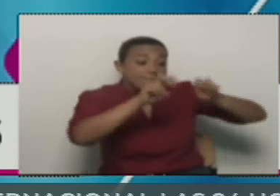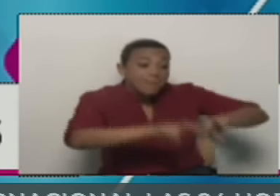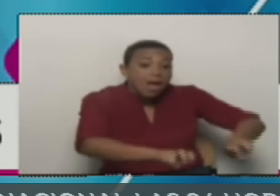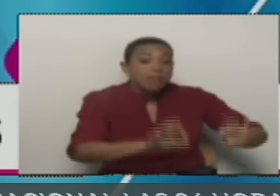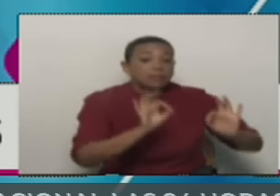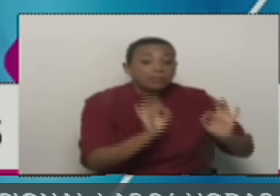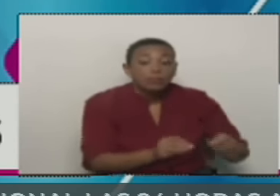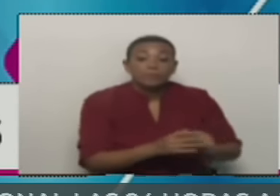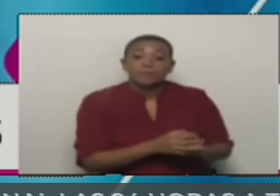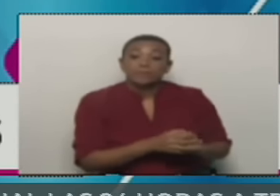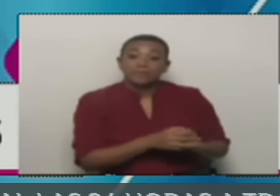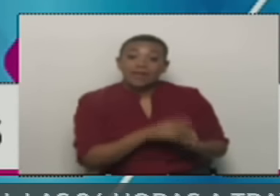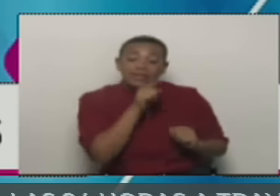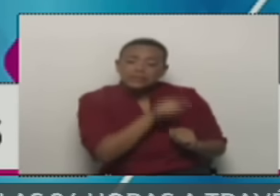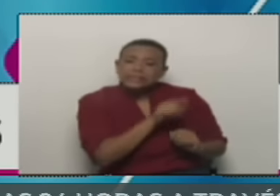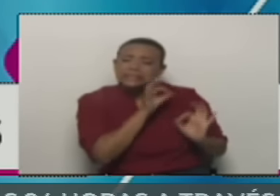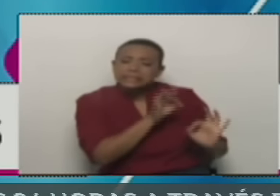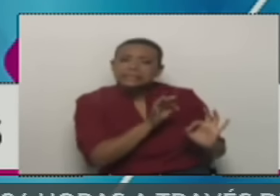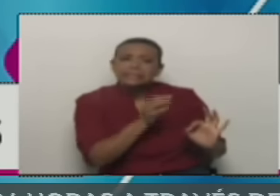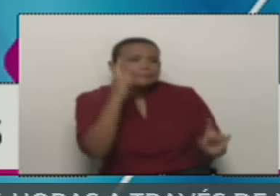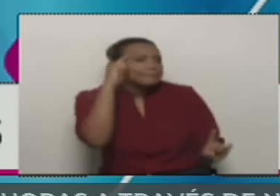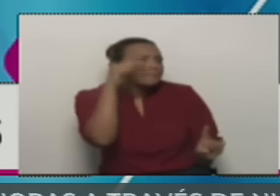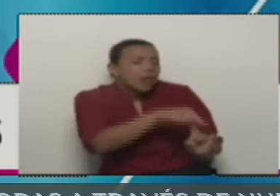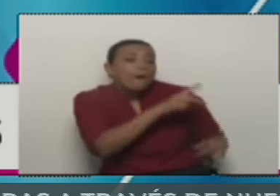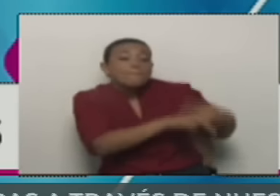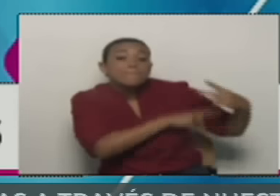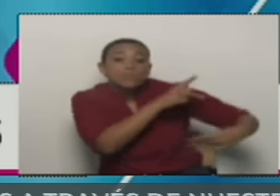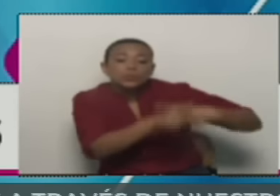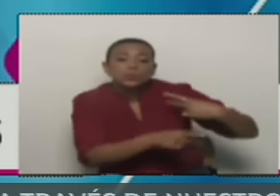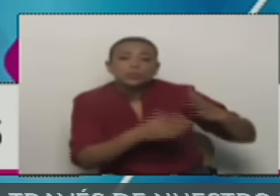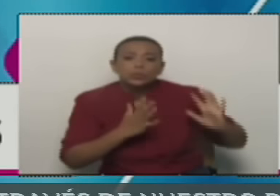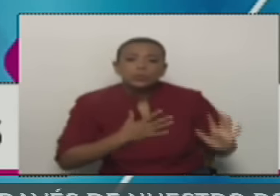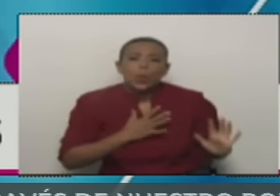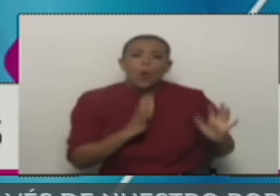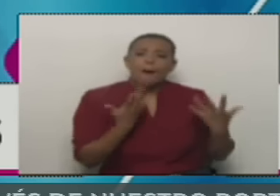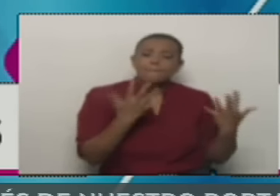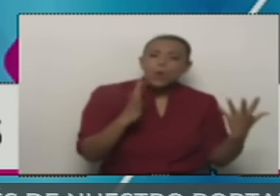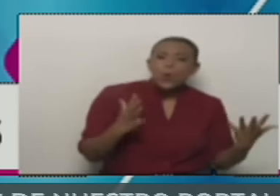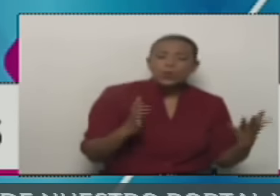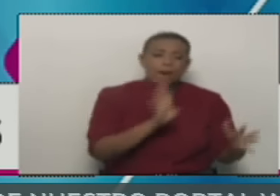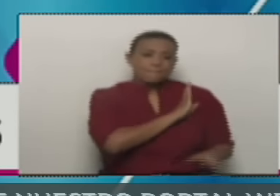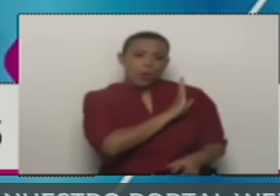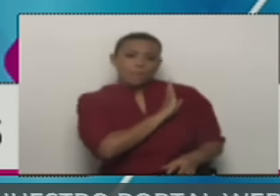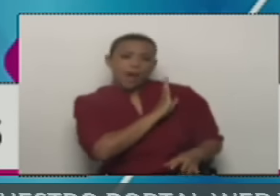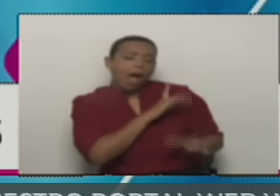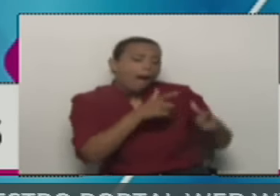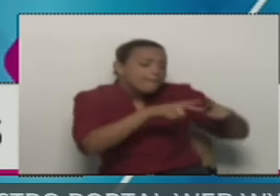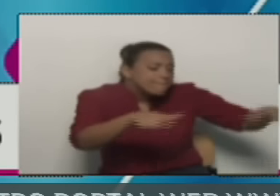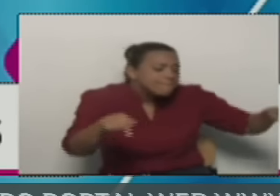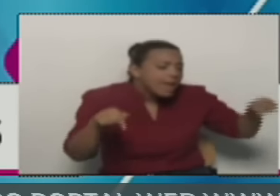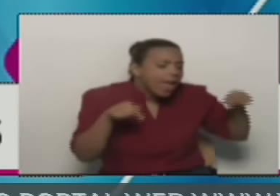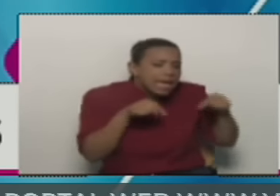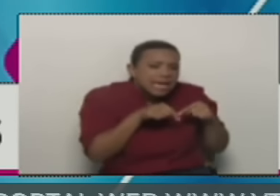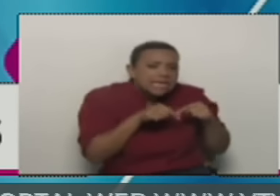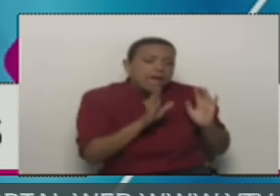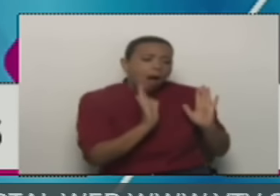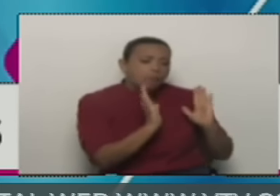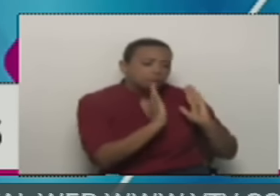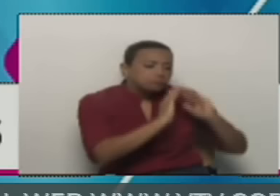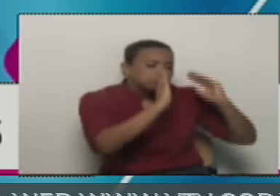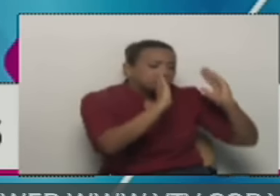es estar produciendo en una propiedad pequeña, en lotes